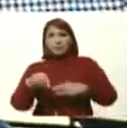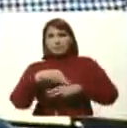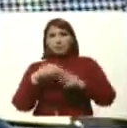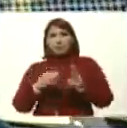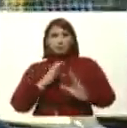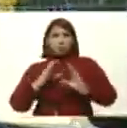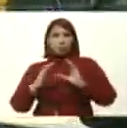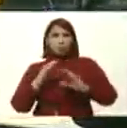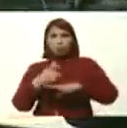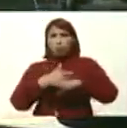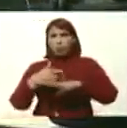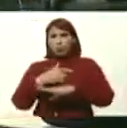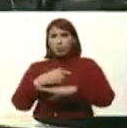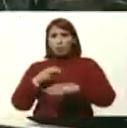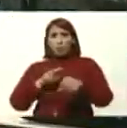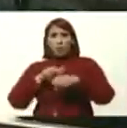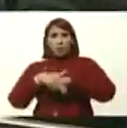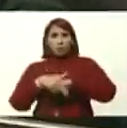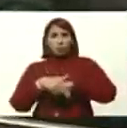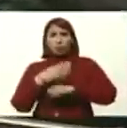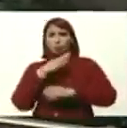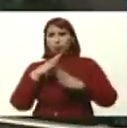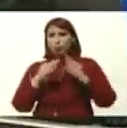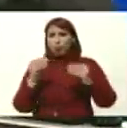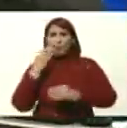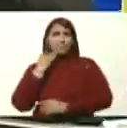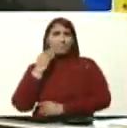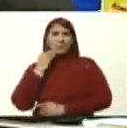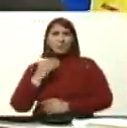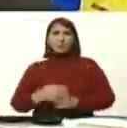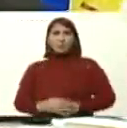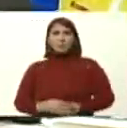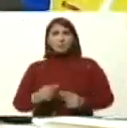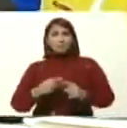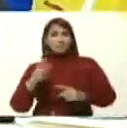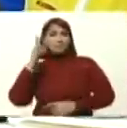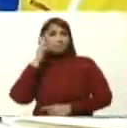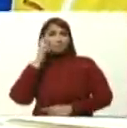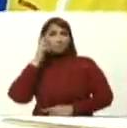Rodríguez, bueno, por toda su experiencia, para que escucharan